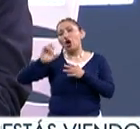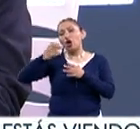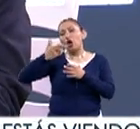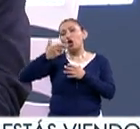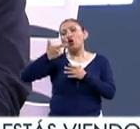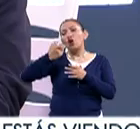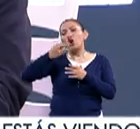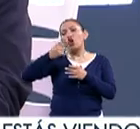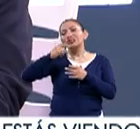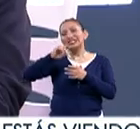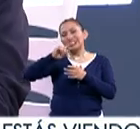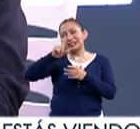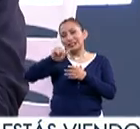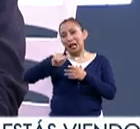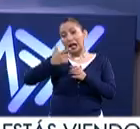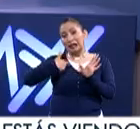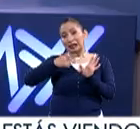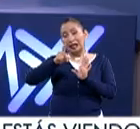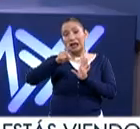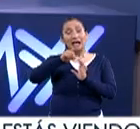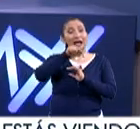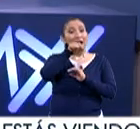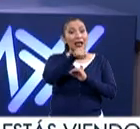Gorostiza, en Elías Nandino,